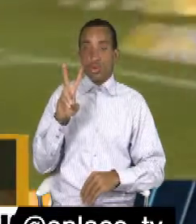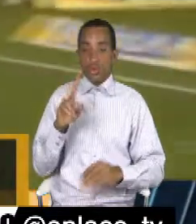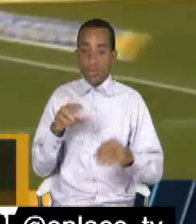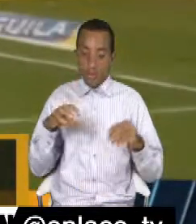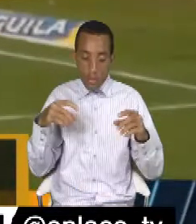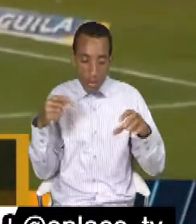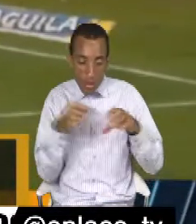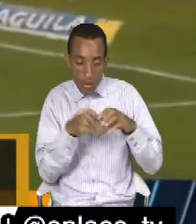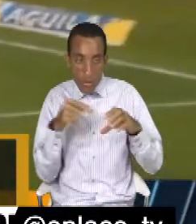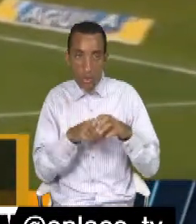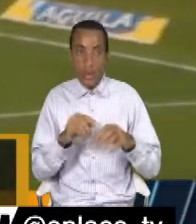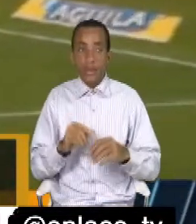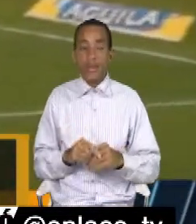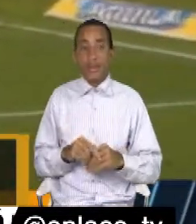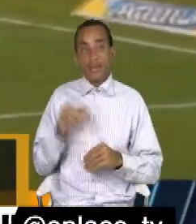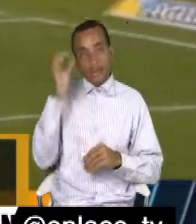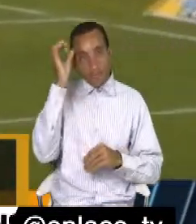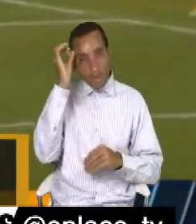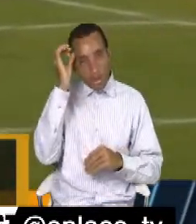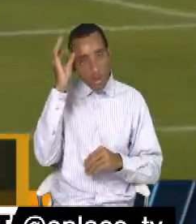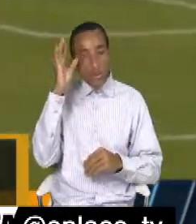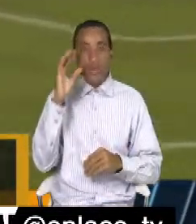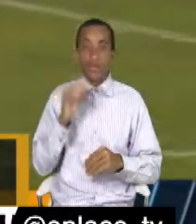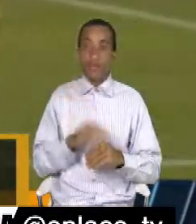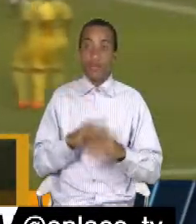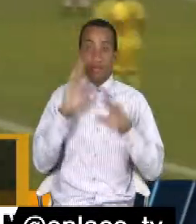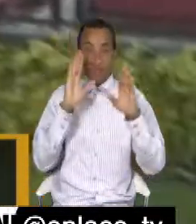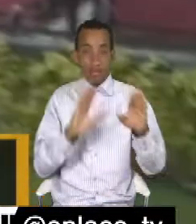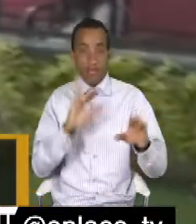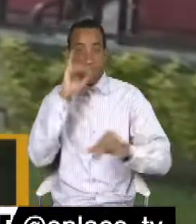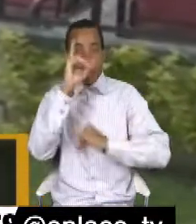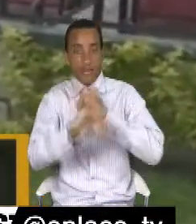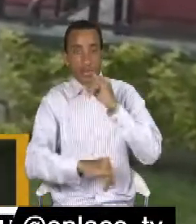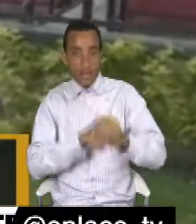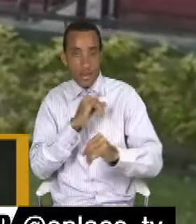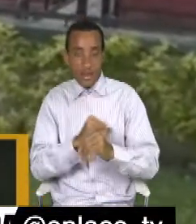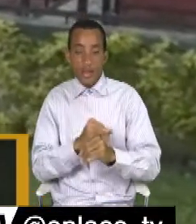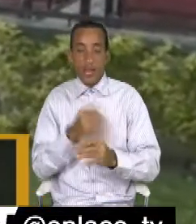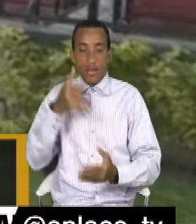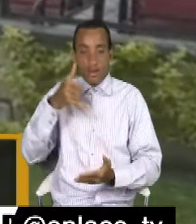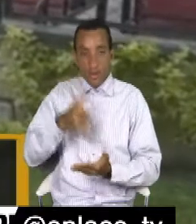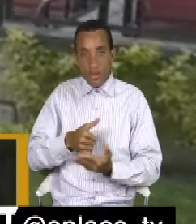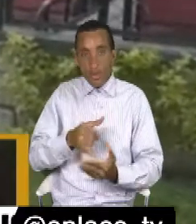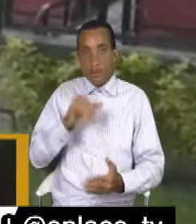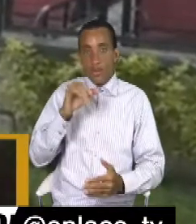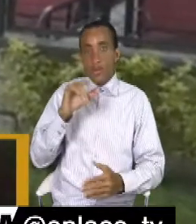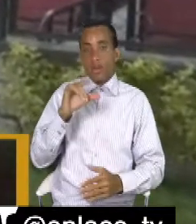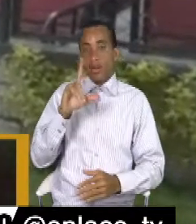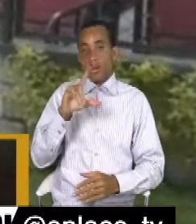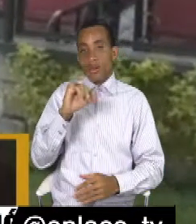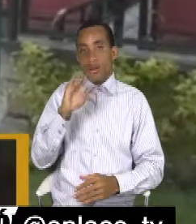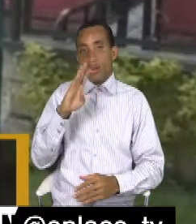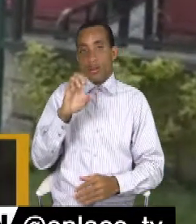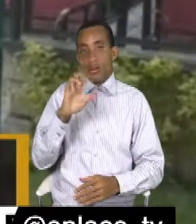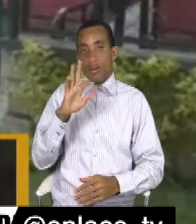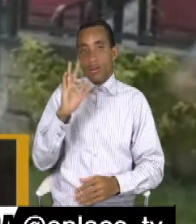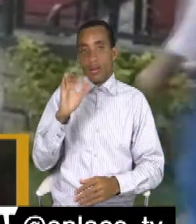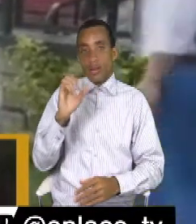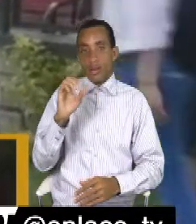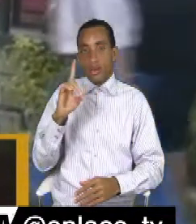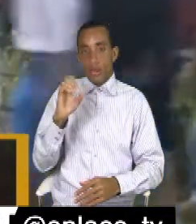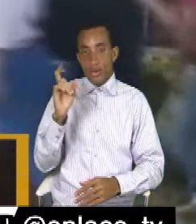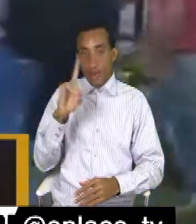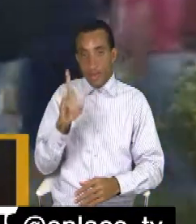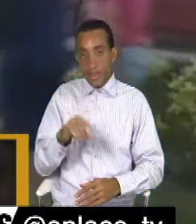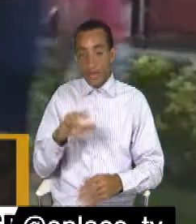el paso a lo que podría significar una representación internacional de Copa Libertadores. Creo que los vi bien. En pasar del